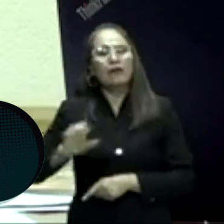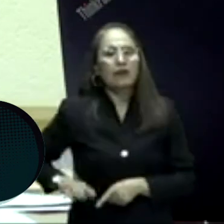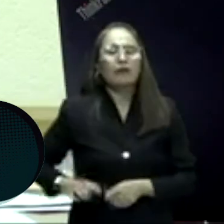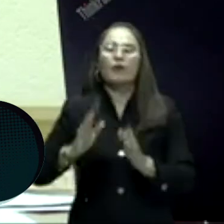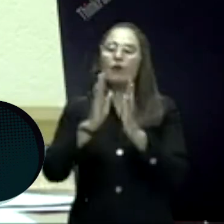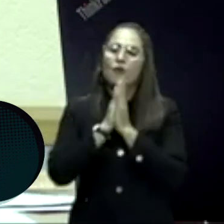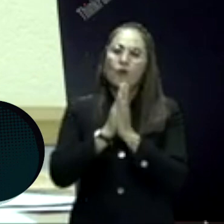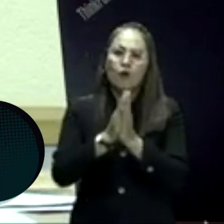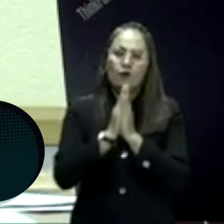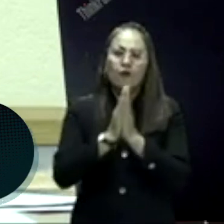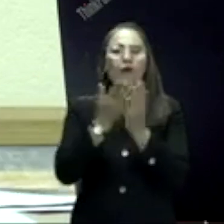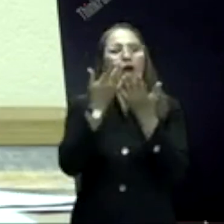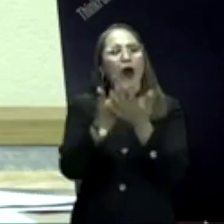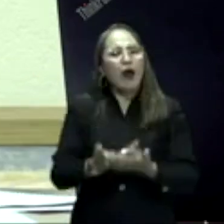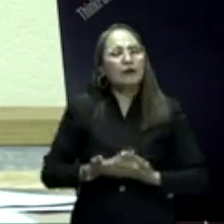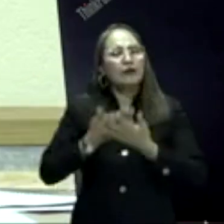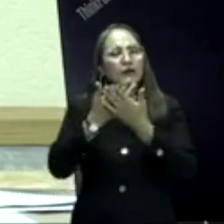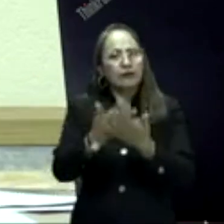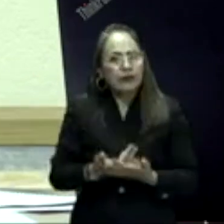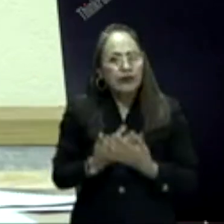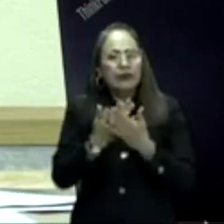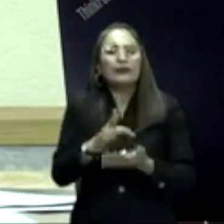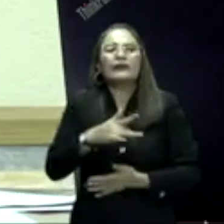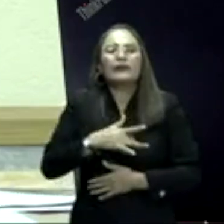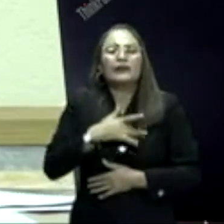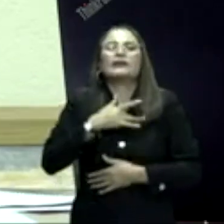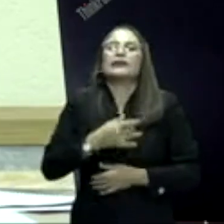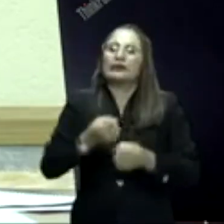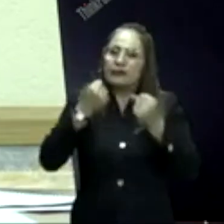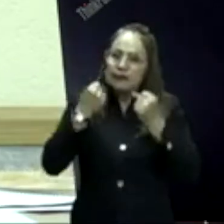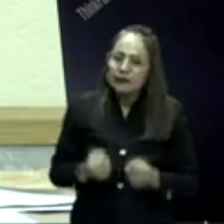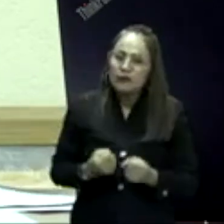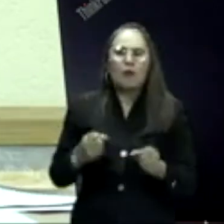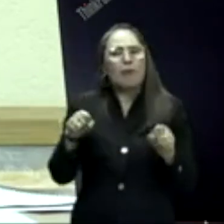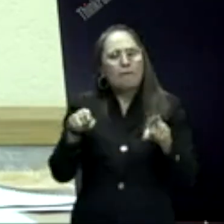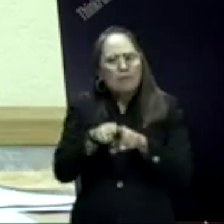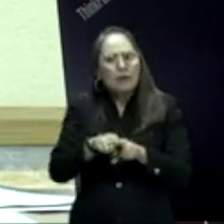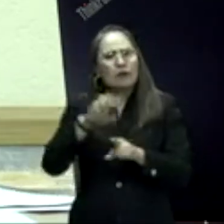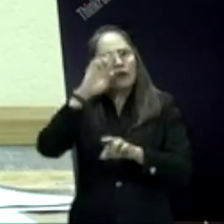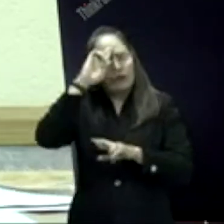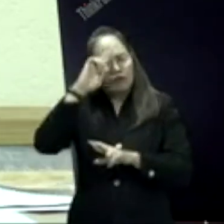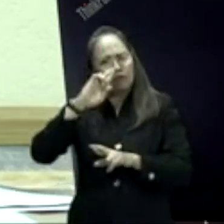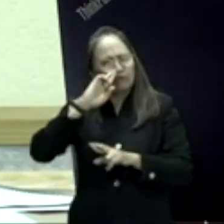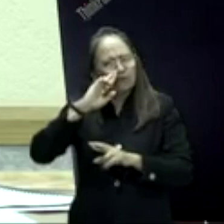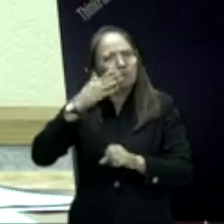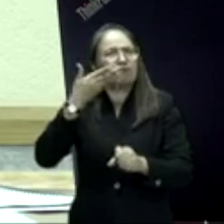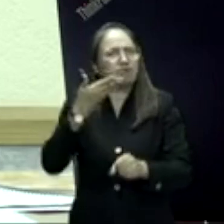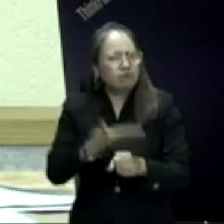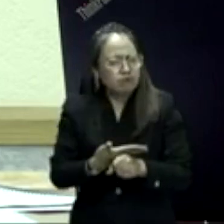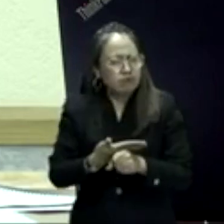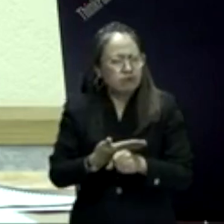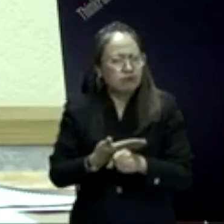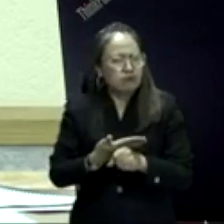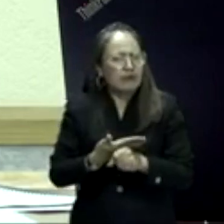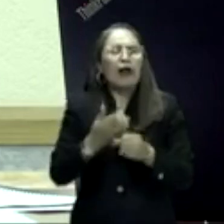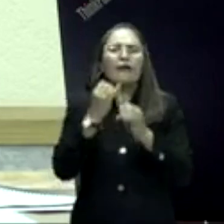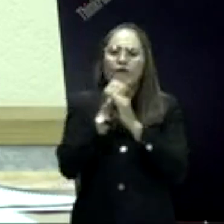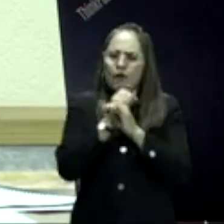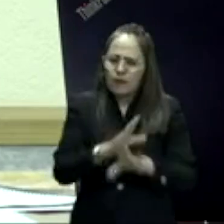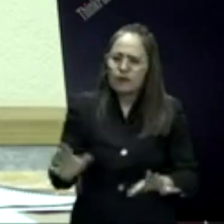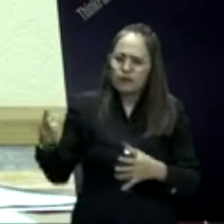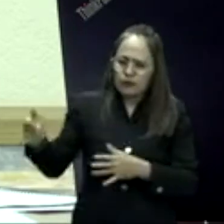esperen con convicción y responsabilidad democrática la información de las